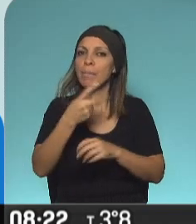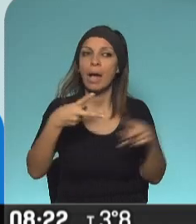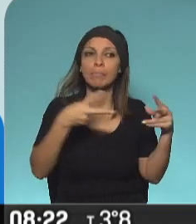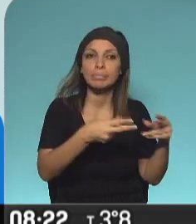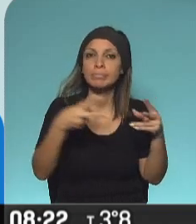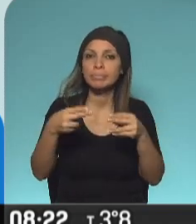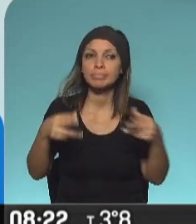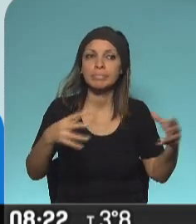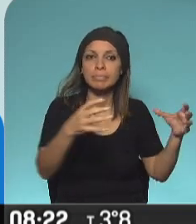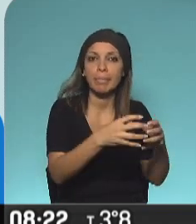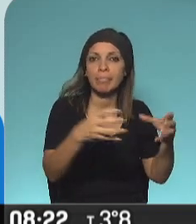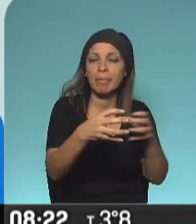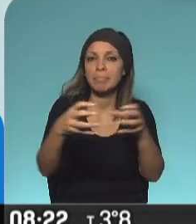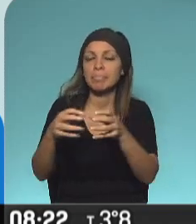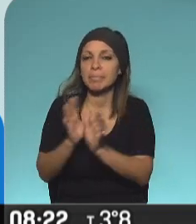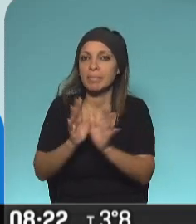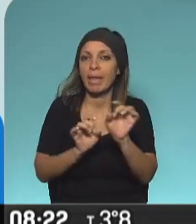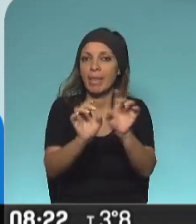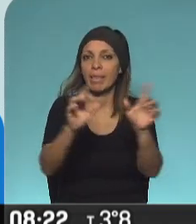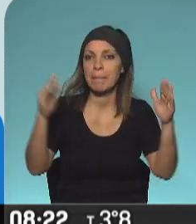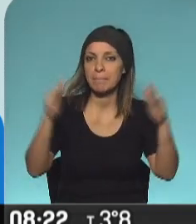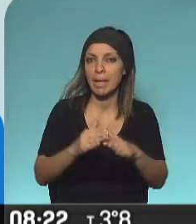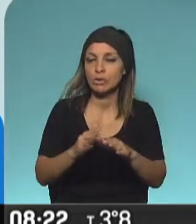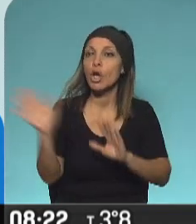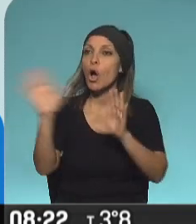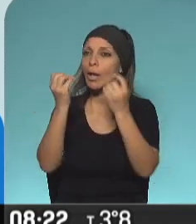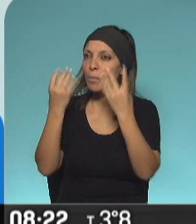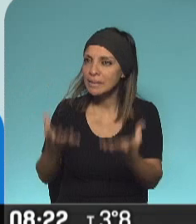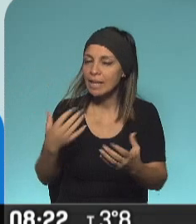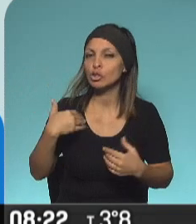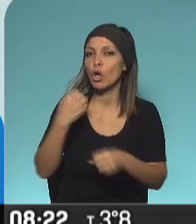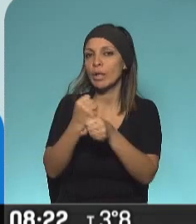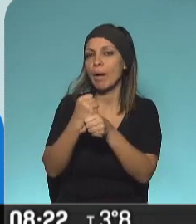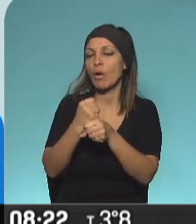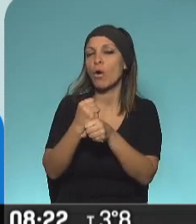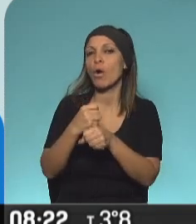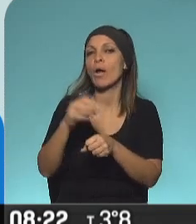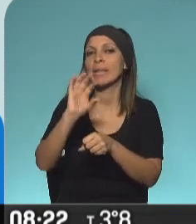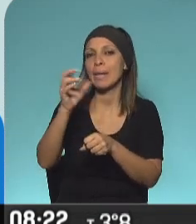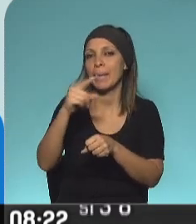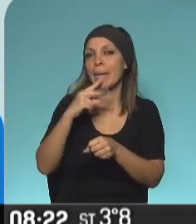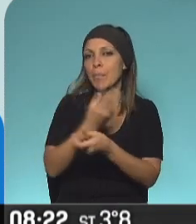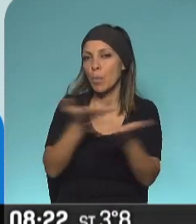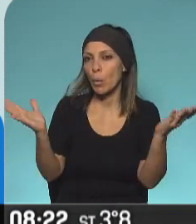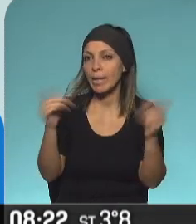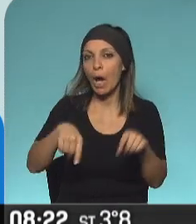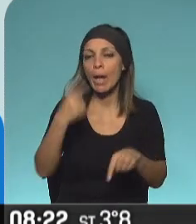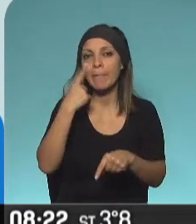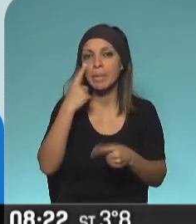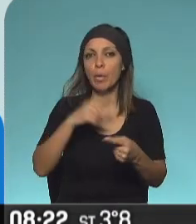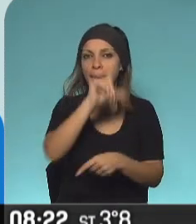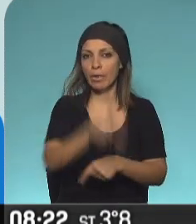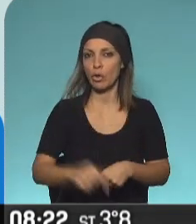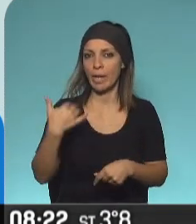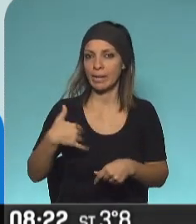en nuestra ciudad. Buen día, Daniel Castaño, Canal 7, Televisión Pública. Ministro, estamos en vivo para todo el país.